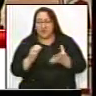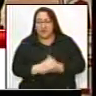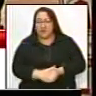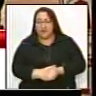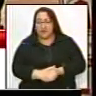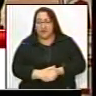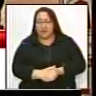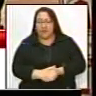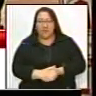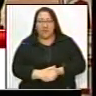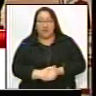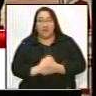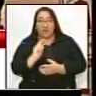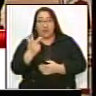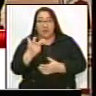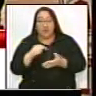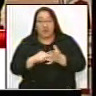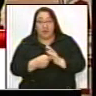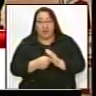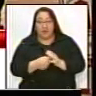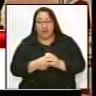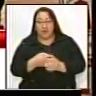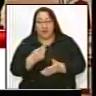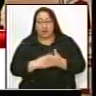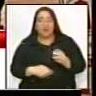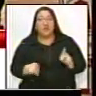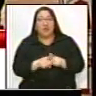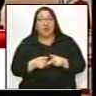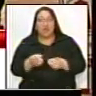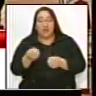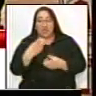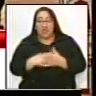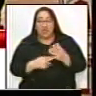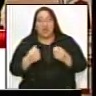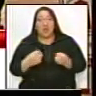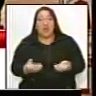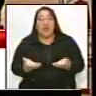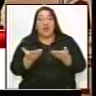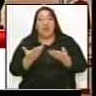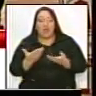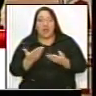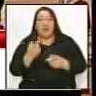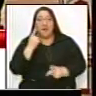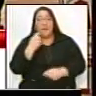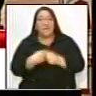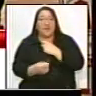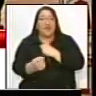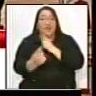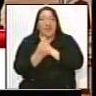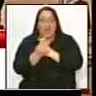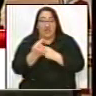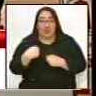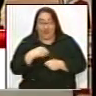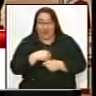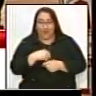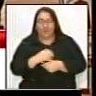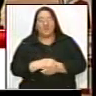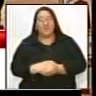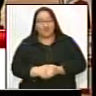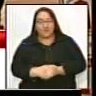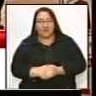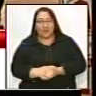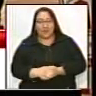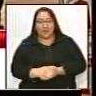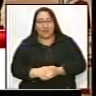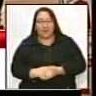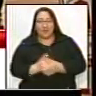Y el tercer punto, que también nos dice que nos van a dar en venta directa también.